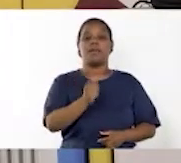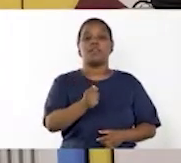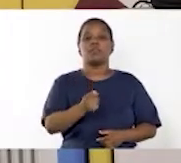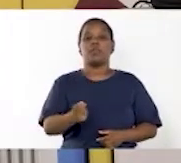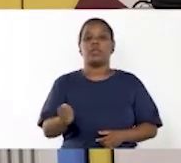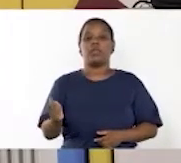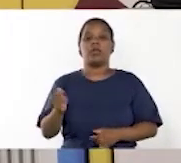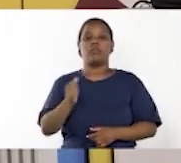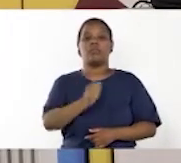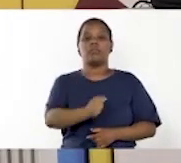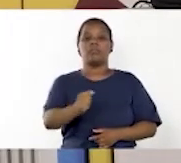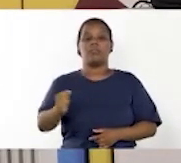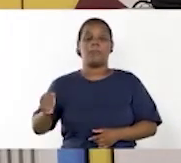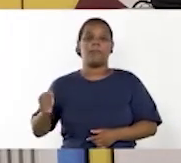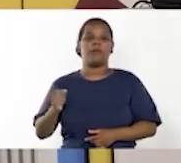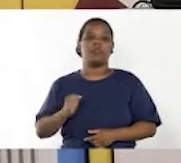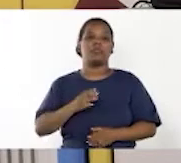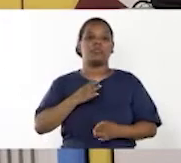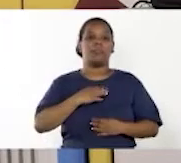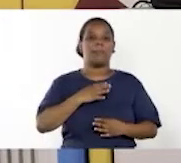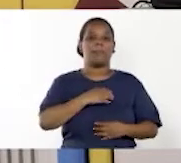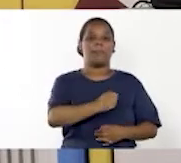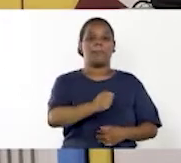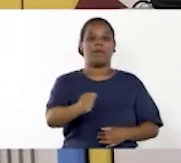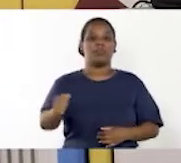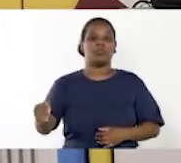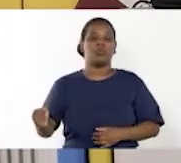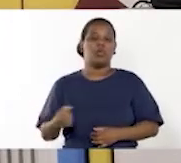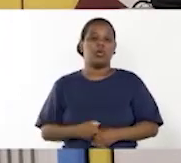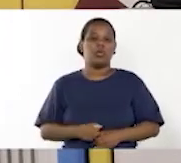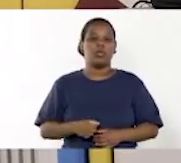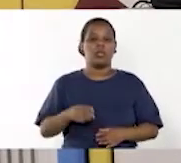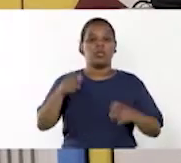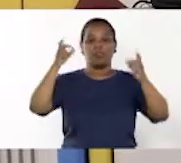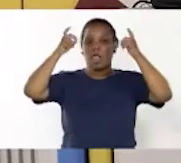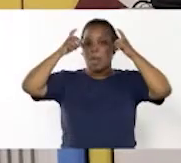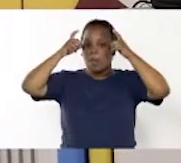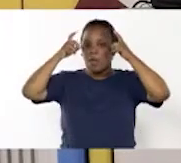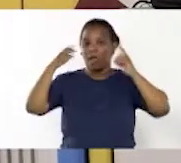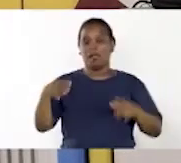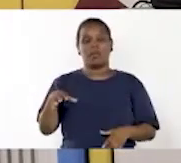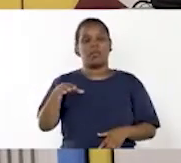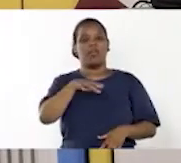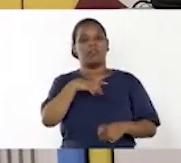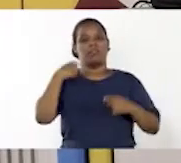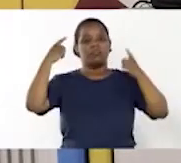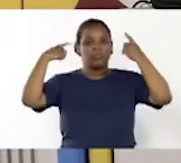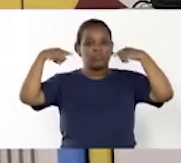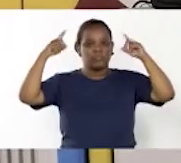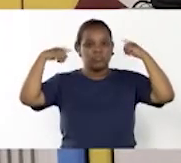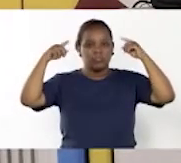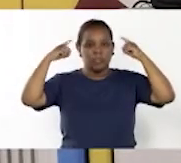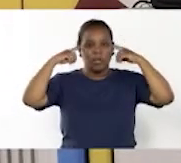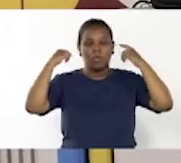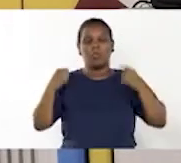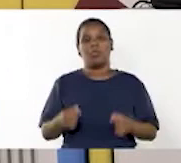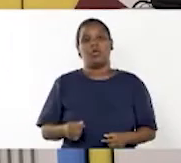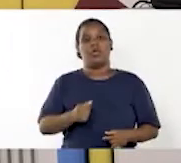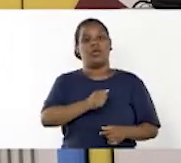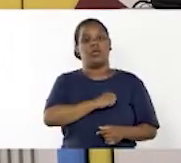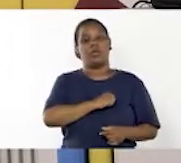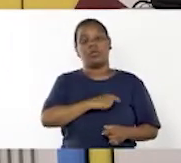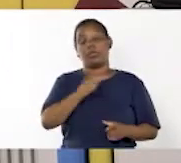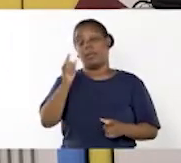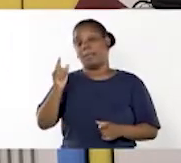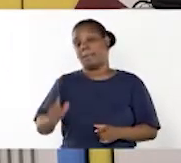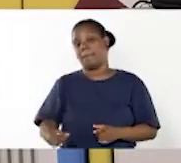de forma desordenada, el ganado pastando, sobre todo en lugares de África y sobre todo en cualquier parte de los países